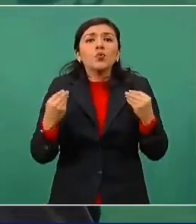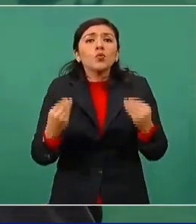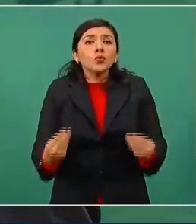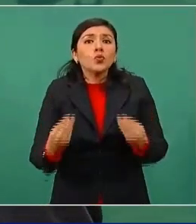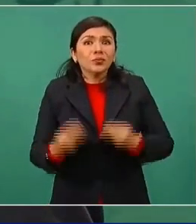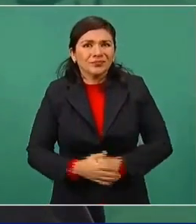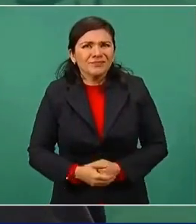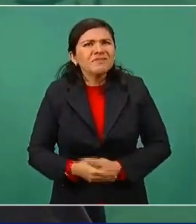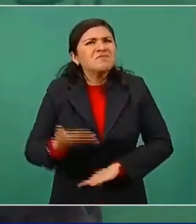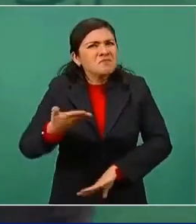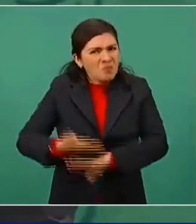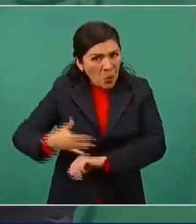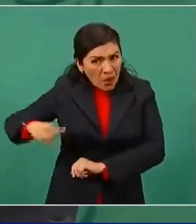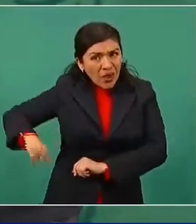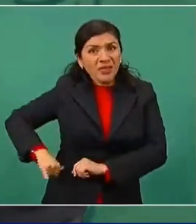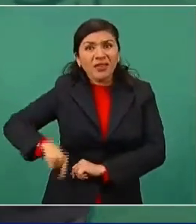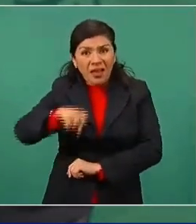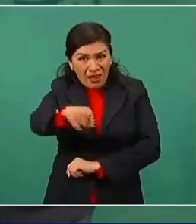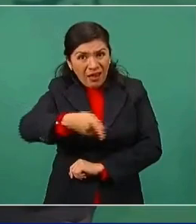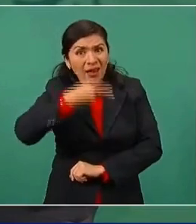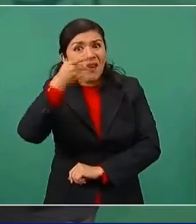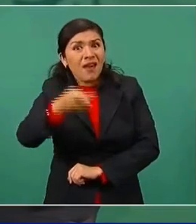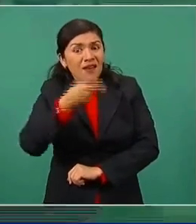Es muy interesante el debate